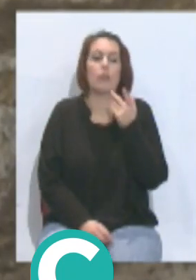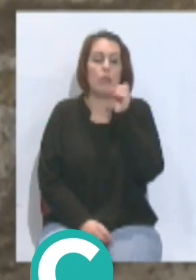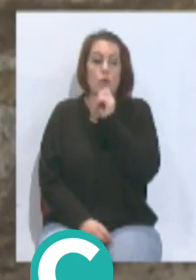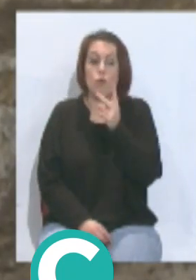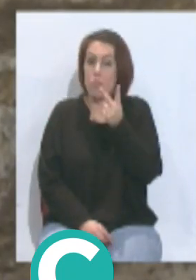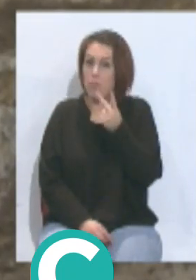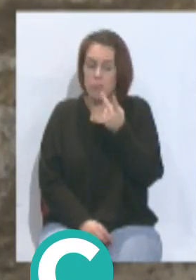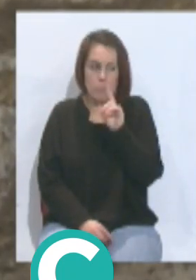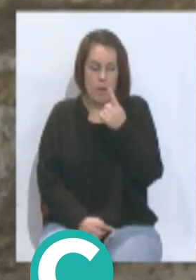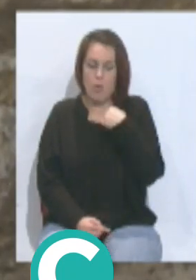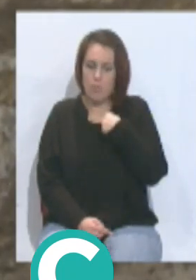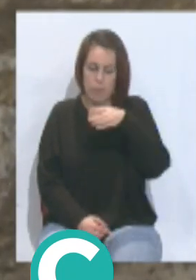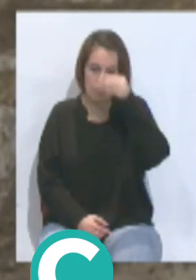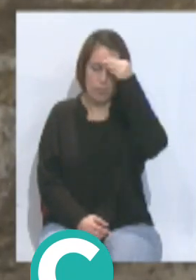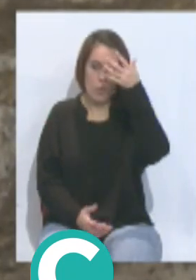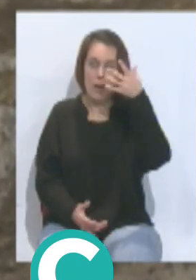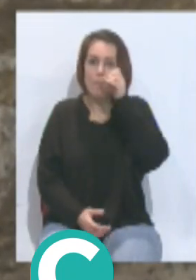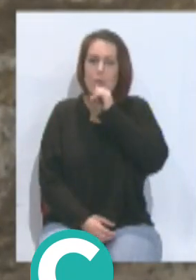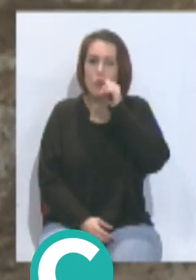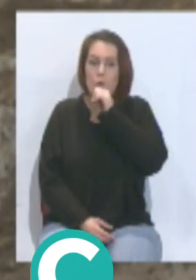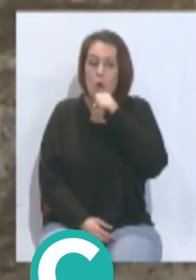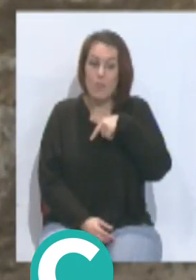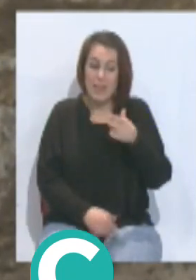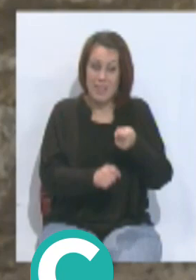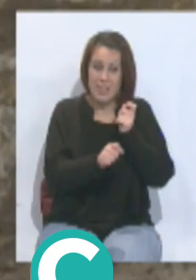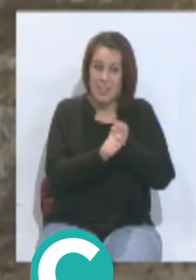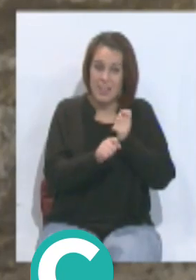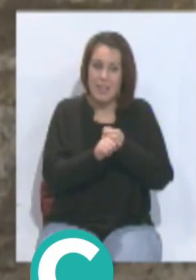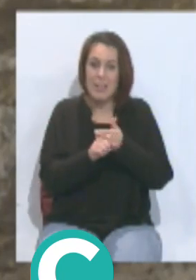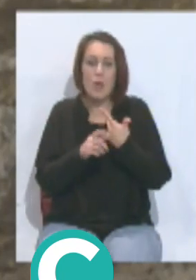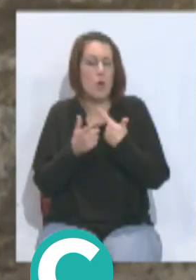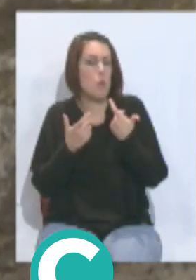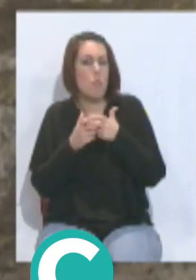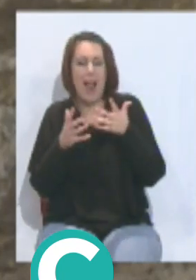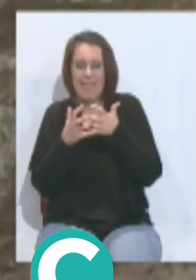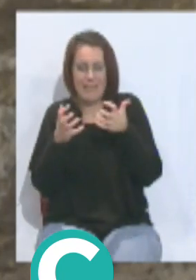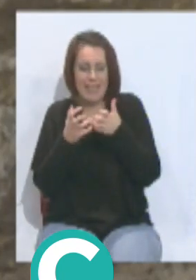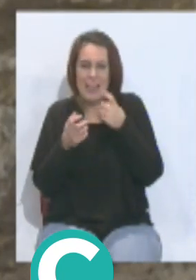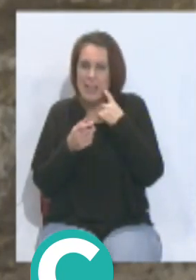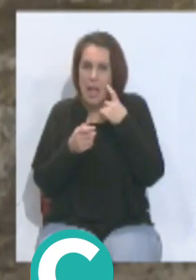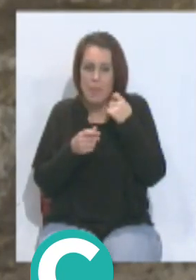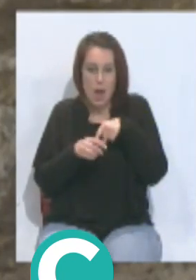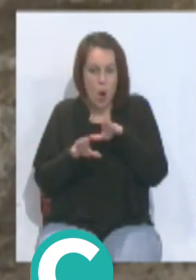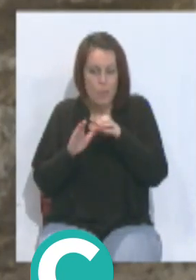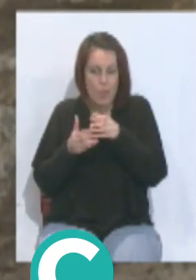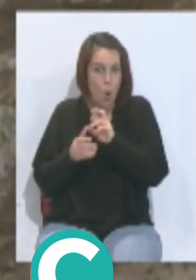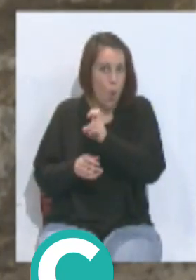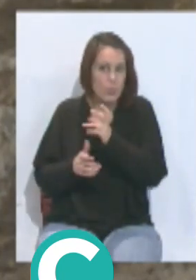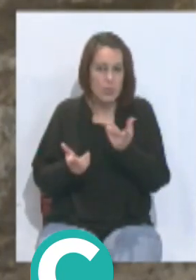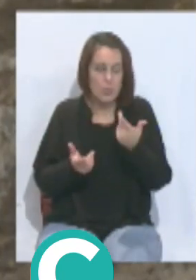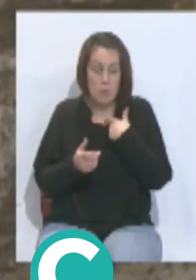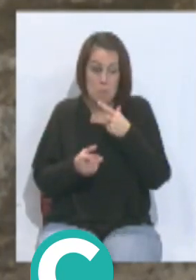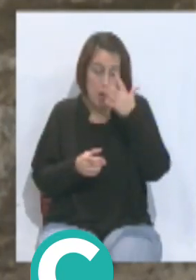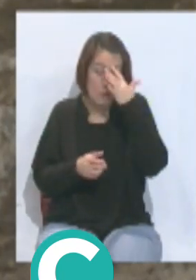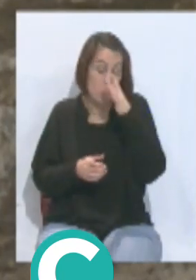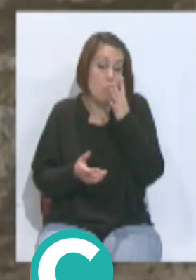las dos primeras coplas que yo me aprendo son el pasodoble de los foadores y el estribillo de los doncicutas. Claro, y supongo yo que